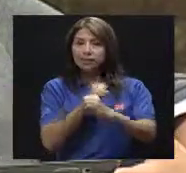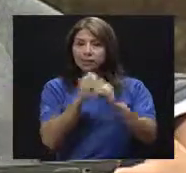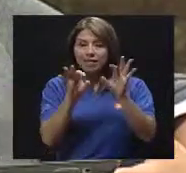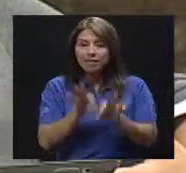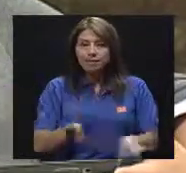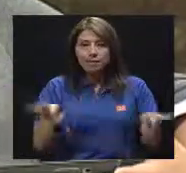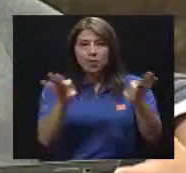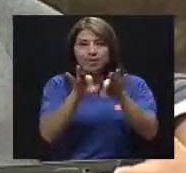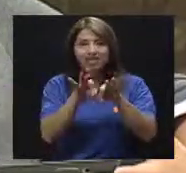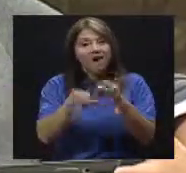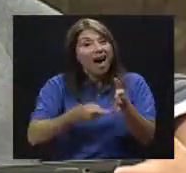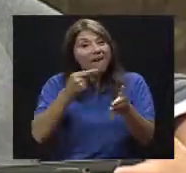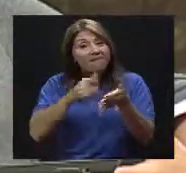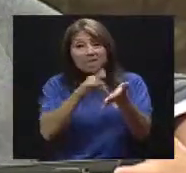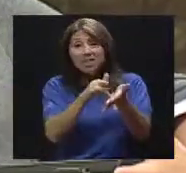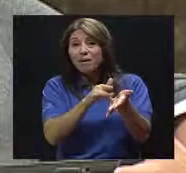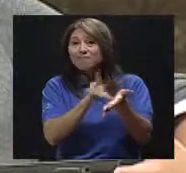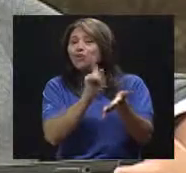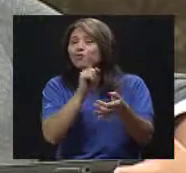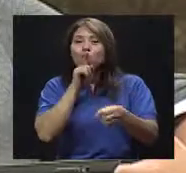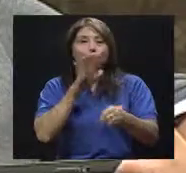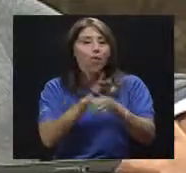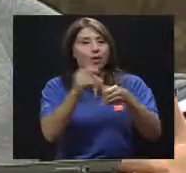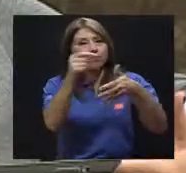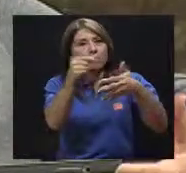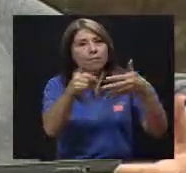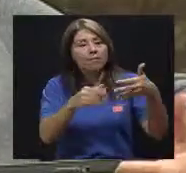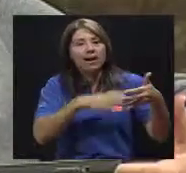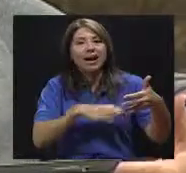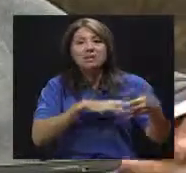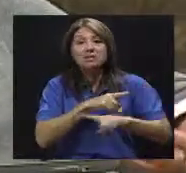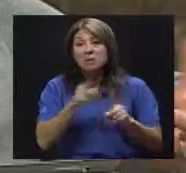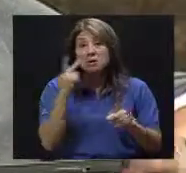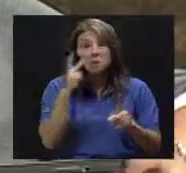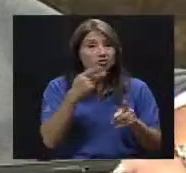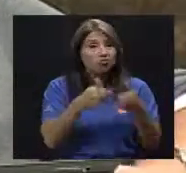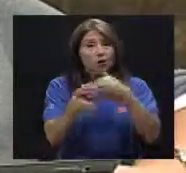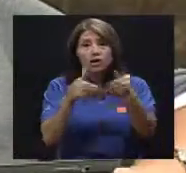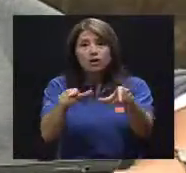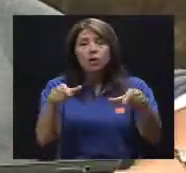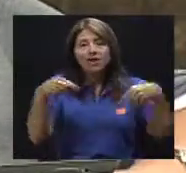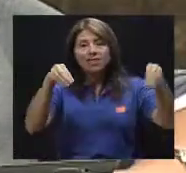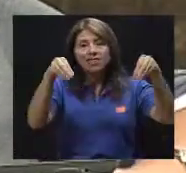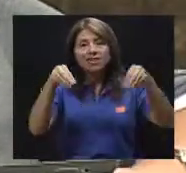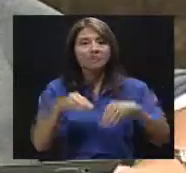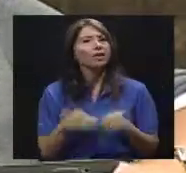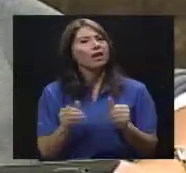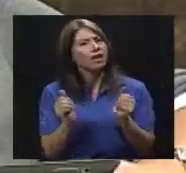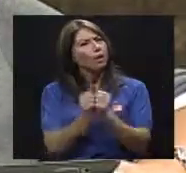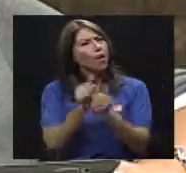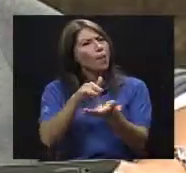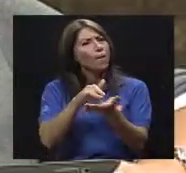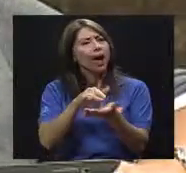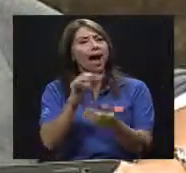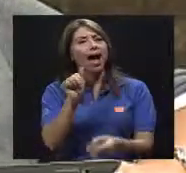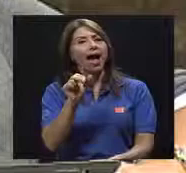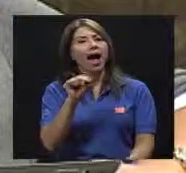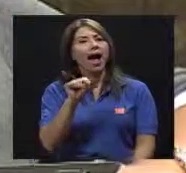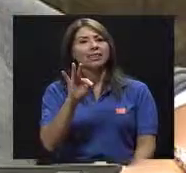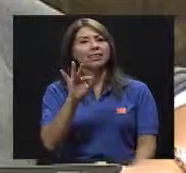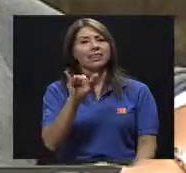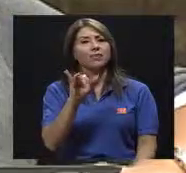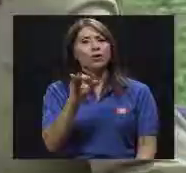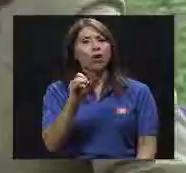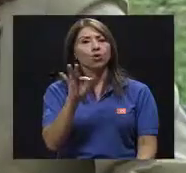los medicamentos no cumplen con todas las características y aún así, pues se venden en cualquier lugar. Y con los antibióticos que a veces guardamos,